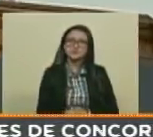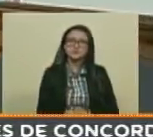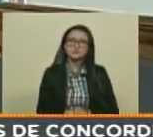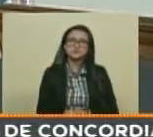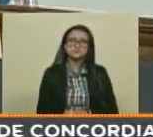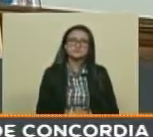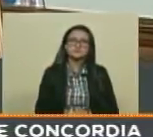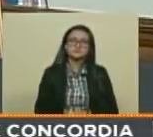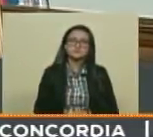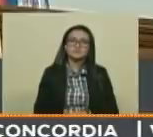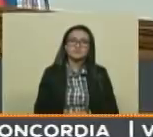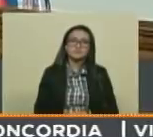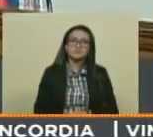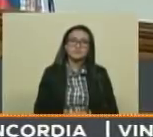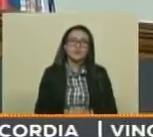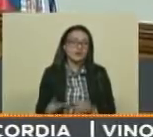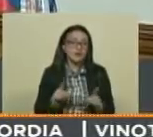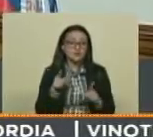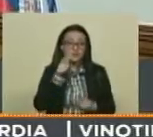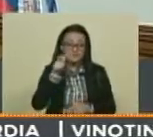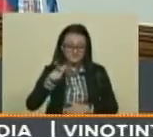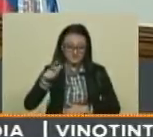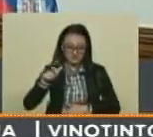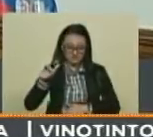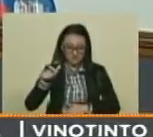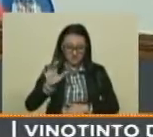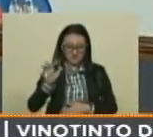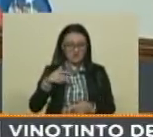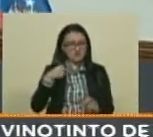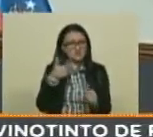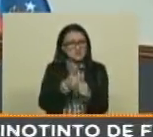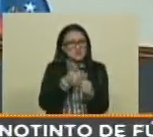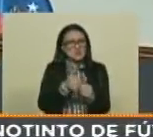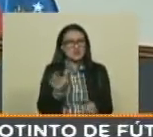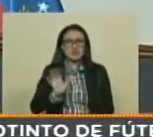Podemos decir que estas personas son perseguidas.